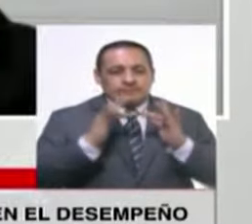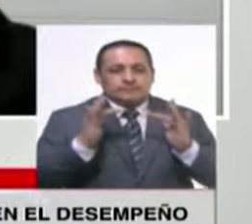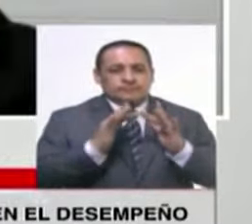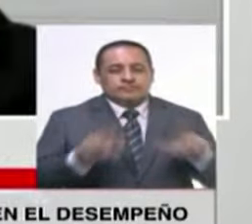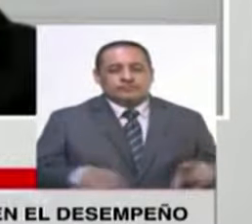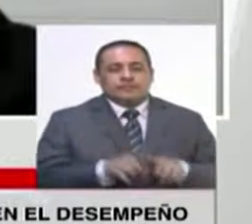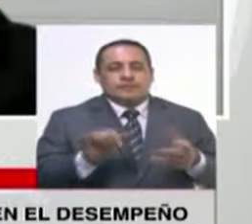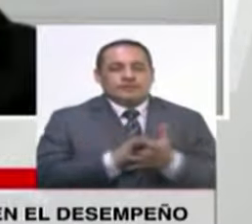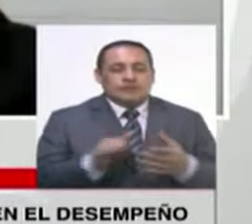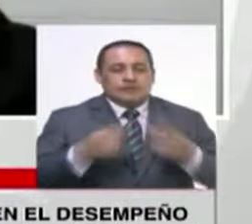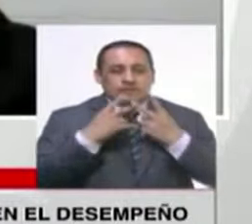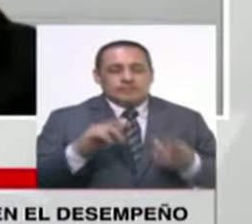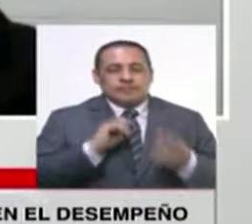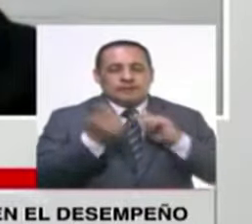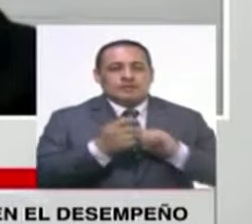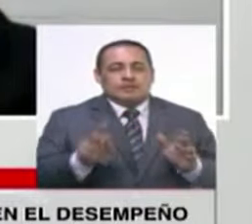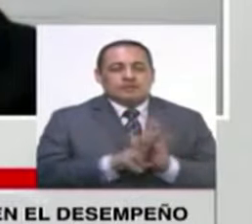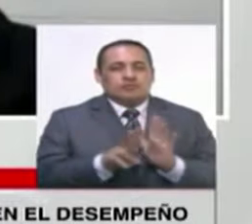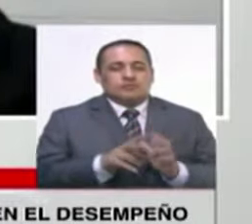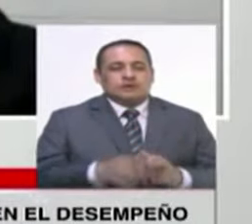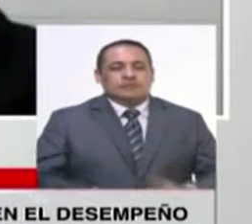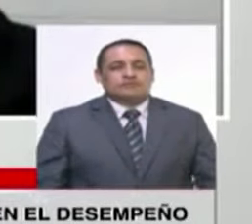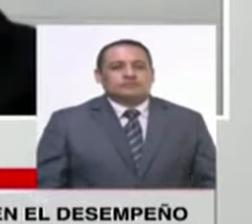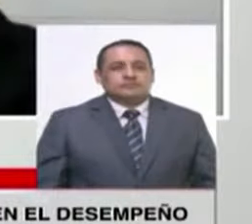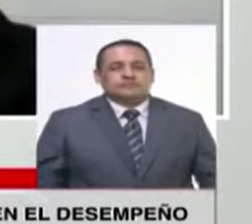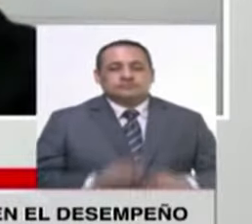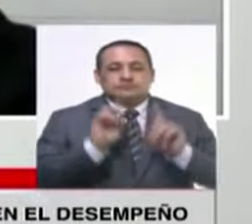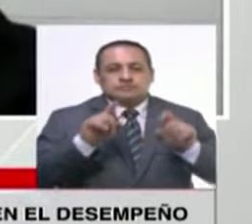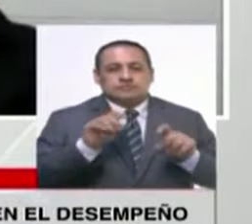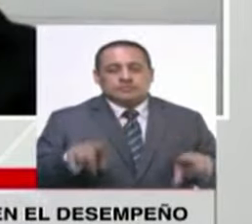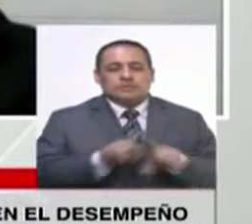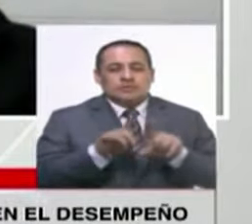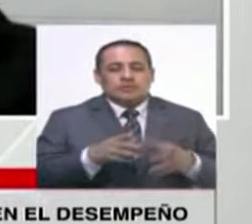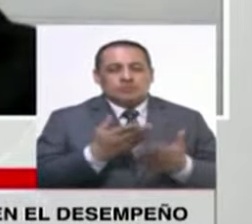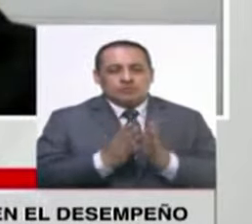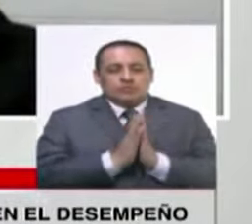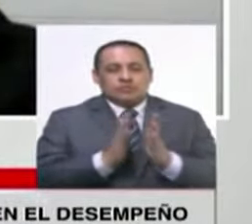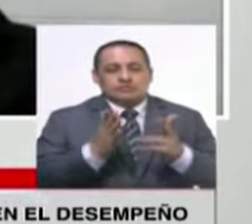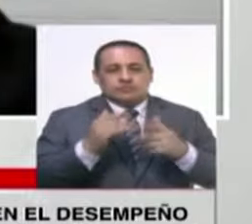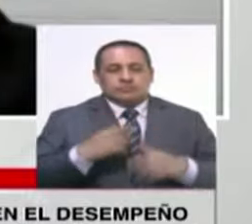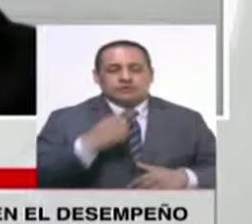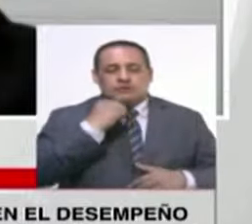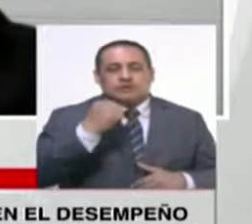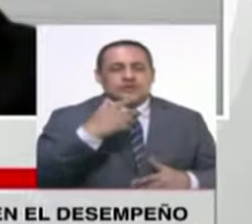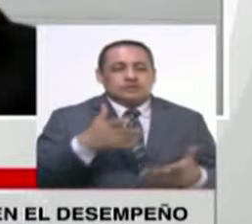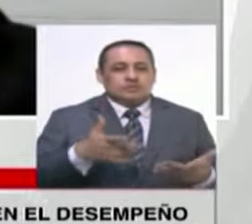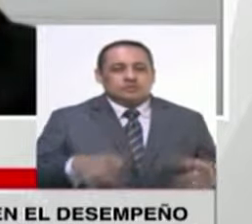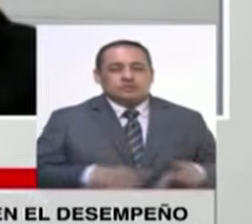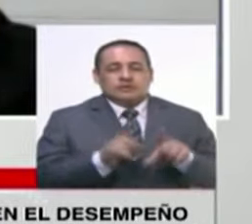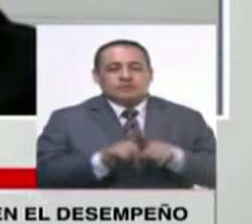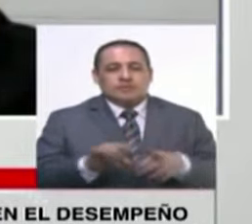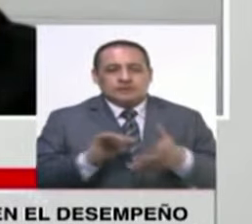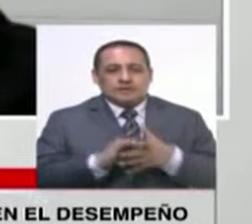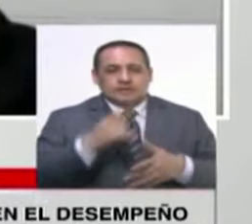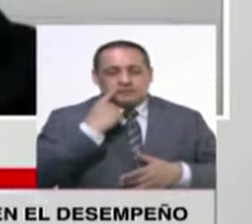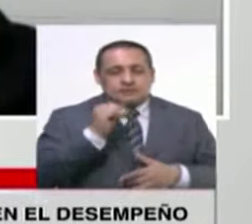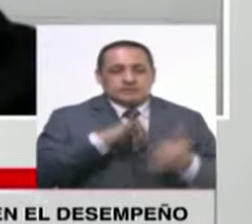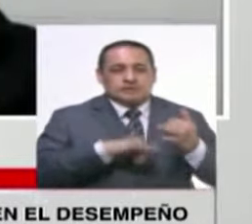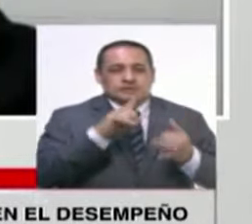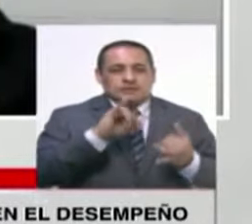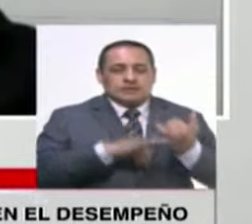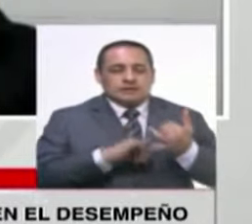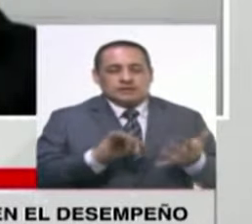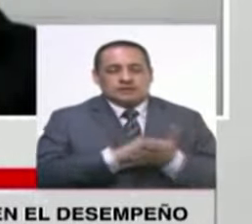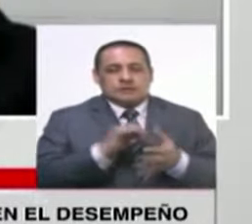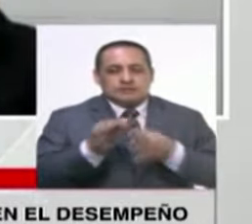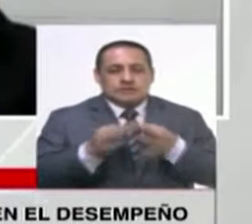para cambiar la voluntad popular. Le preguntamos a usted si fue si era el señor Salas y se